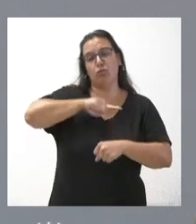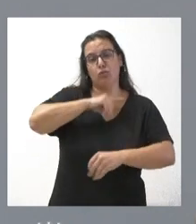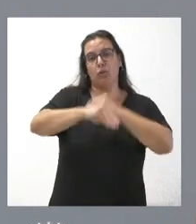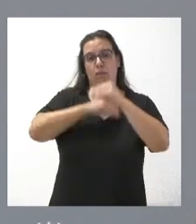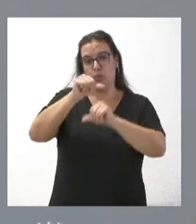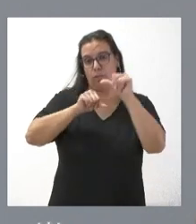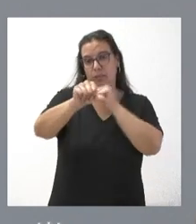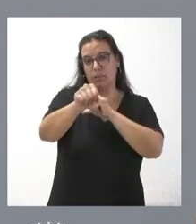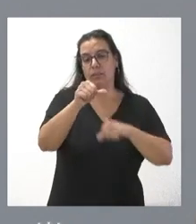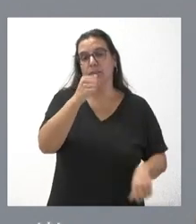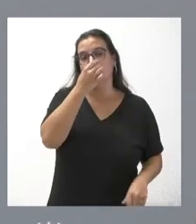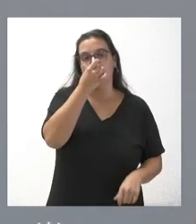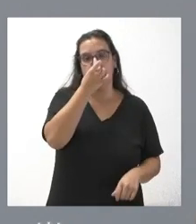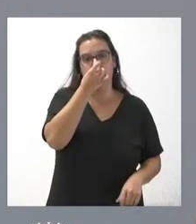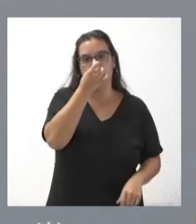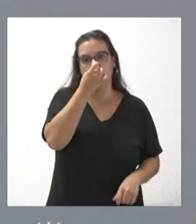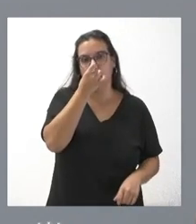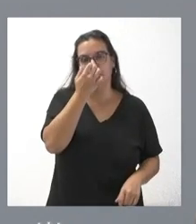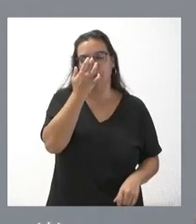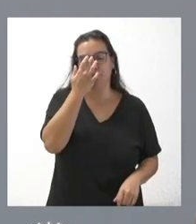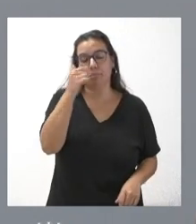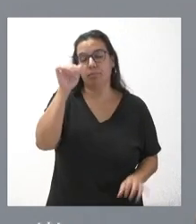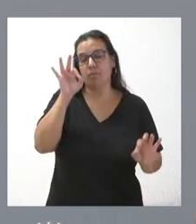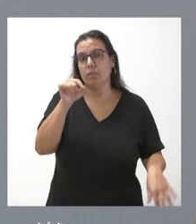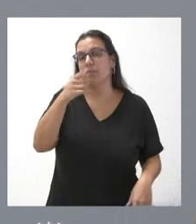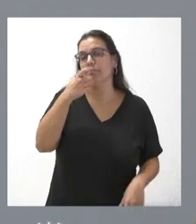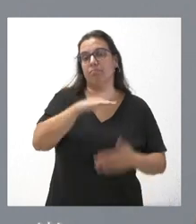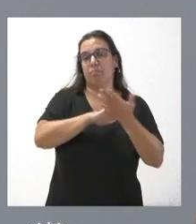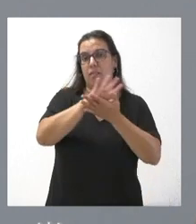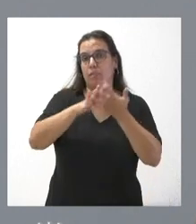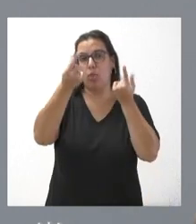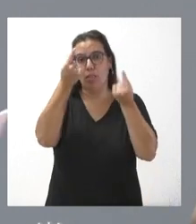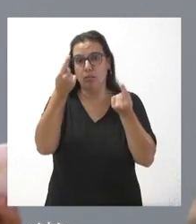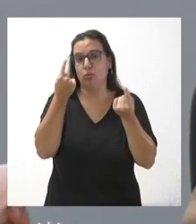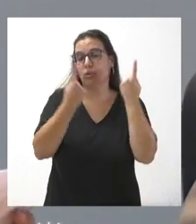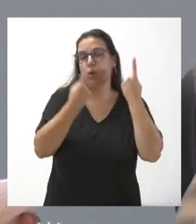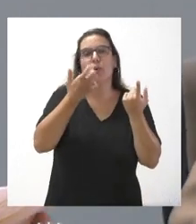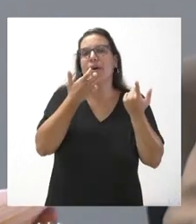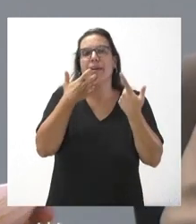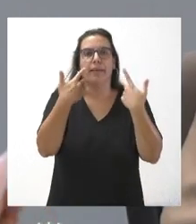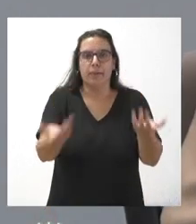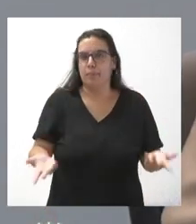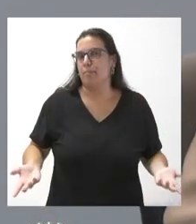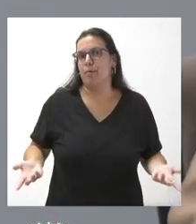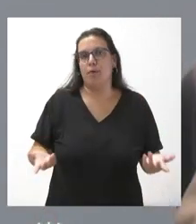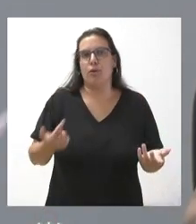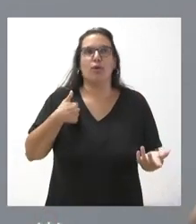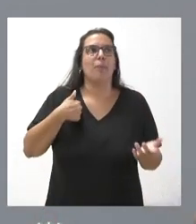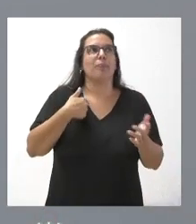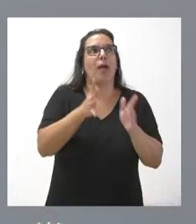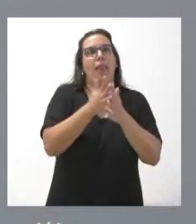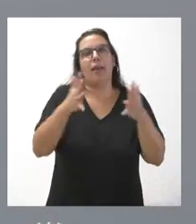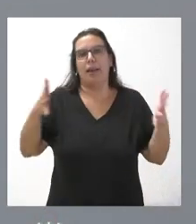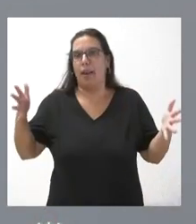delante. Precisamente, pues si hablamos de algunos de estos datos y a título de ejemplo, porque tampoco yo quisiera